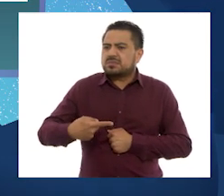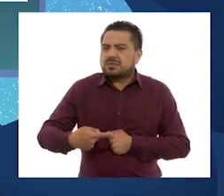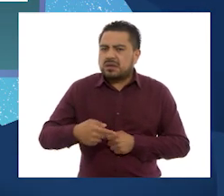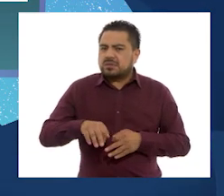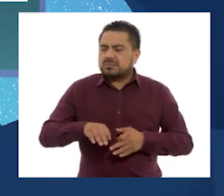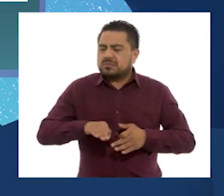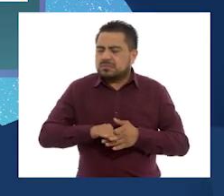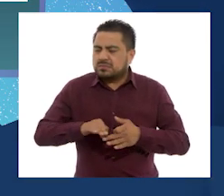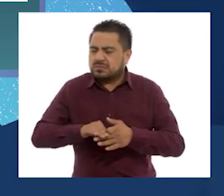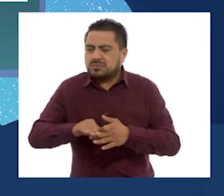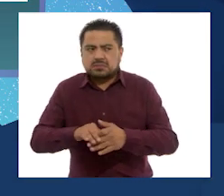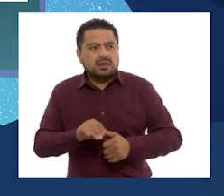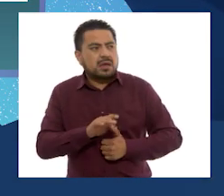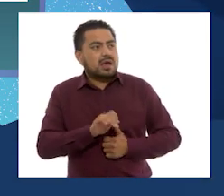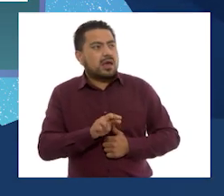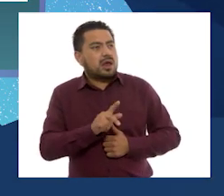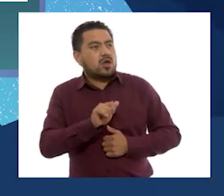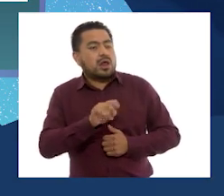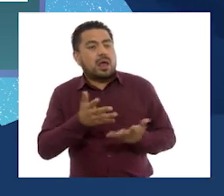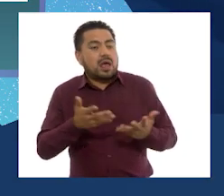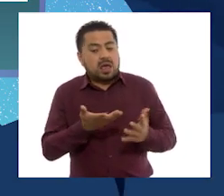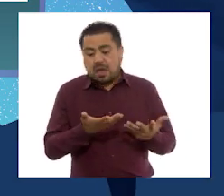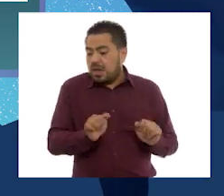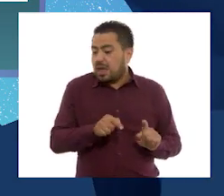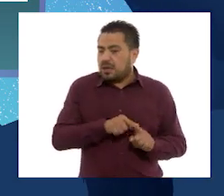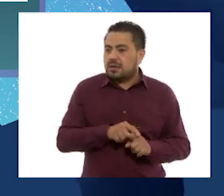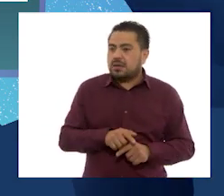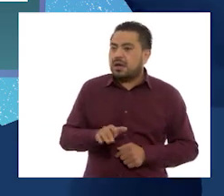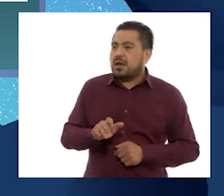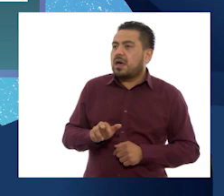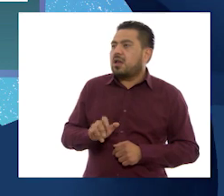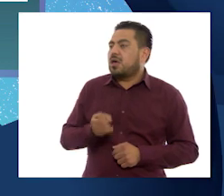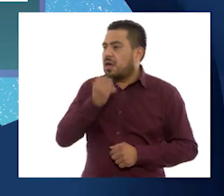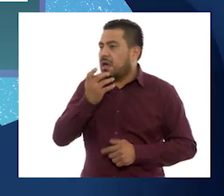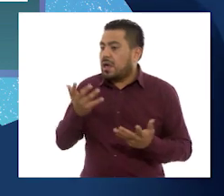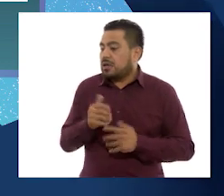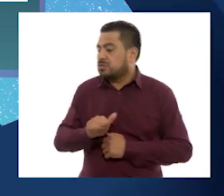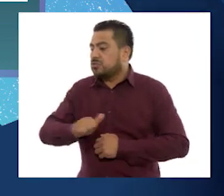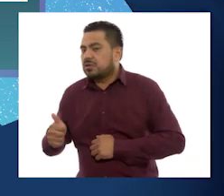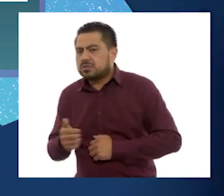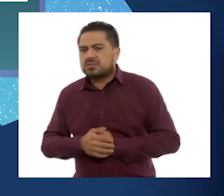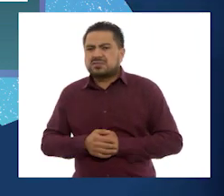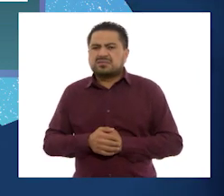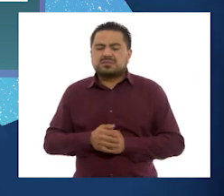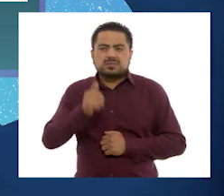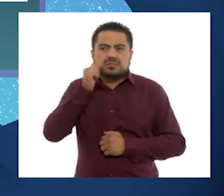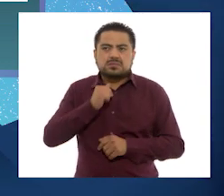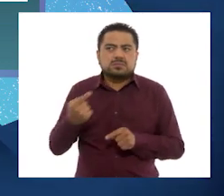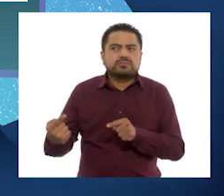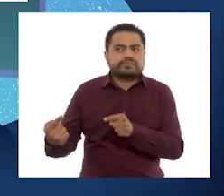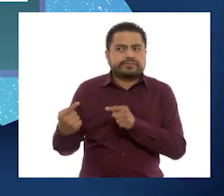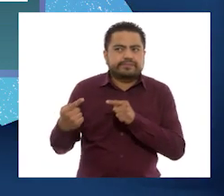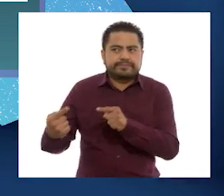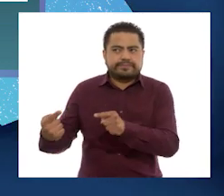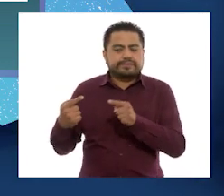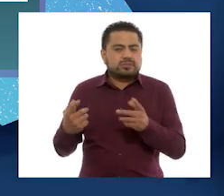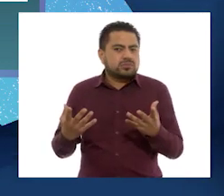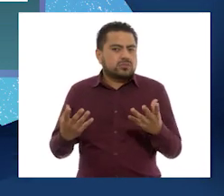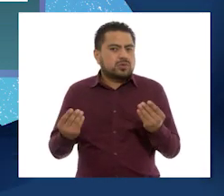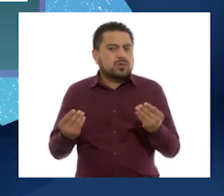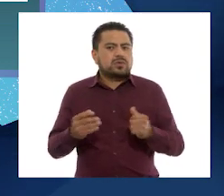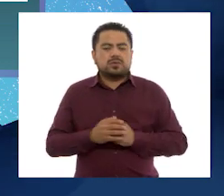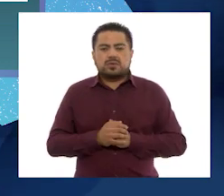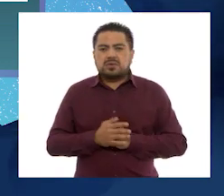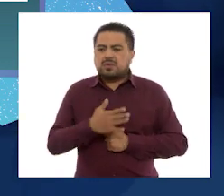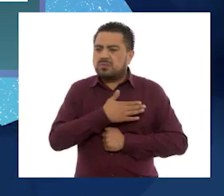rato. ¡Carola, ya hiciste esto! ¡Carola, ya hiciste lo otro! Y nos estamos peleando mucho.